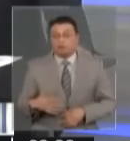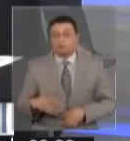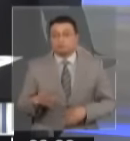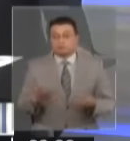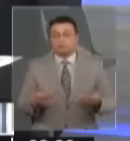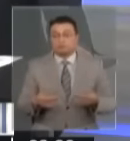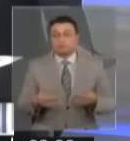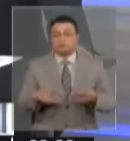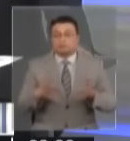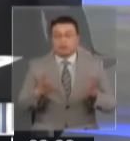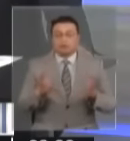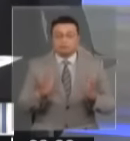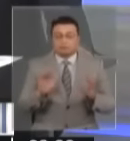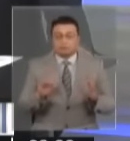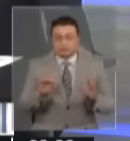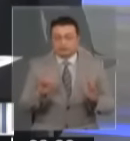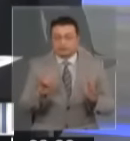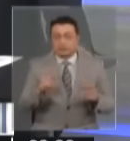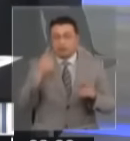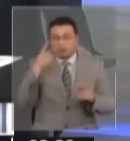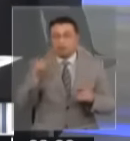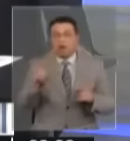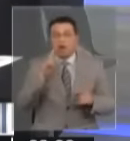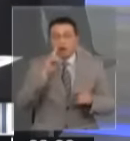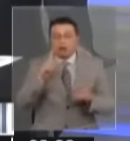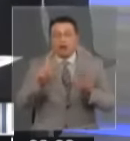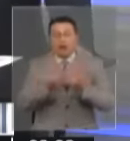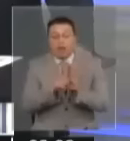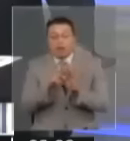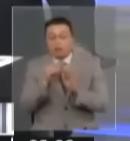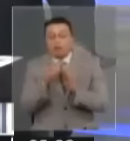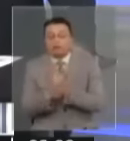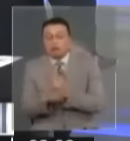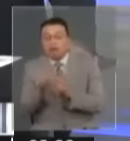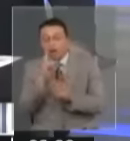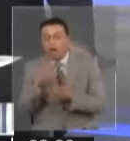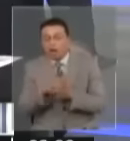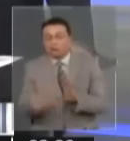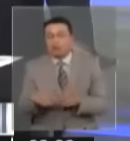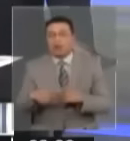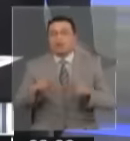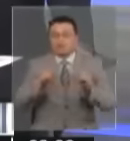no, pero, es un delito. Pero ya, pero ahí hay hecha la ley, hecha la trampa, o sea...